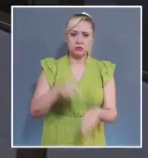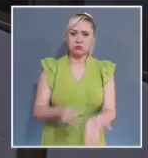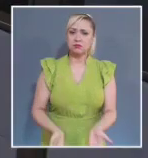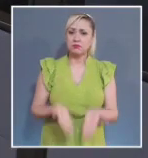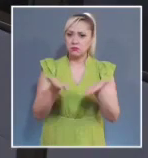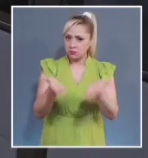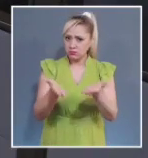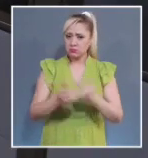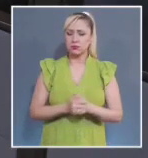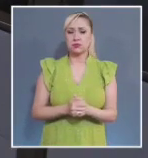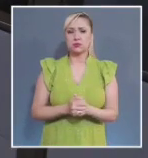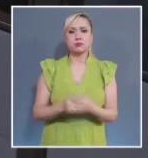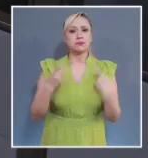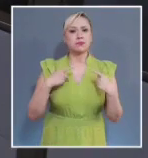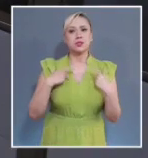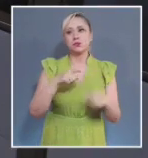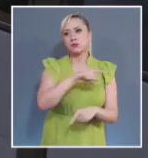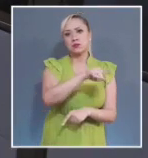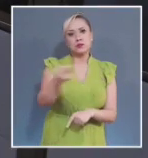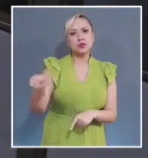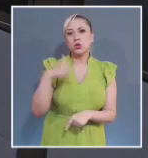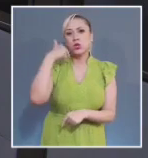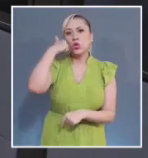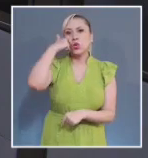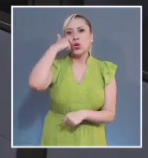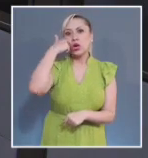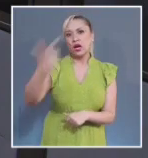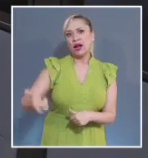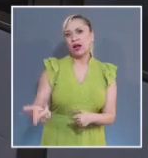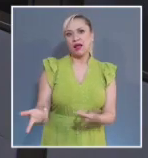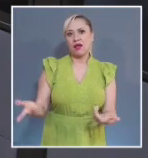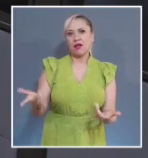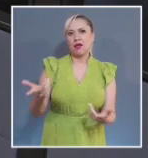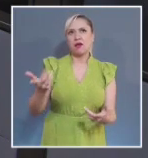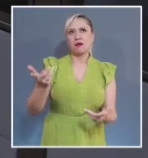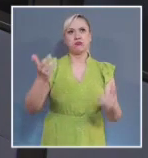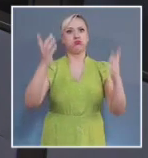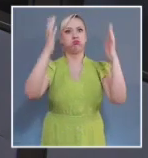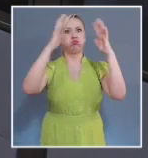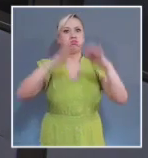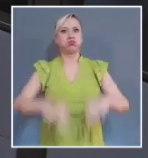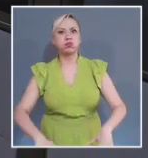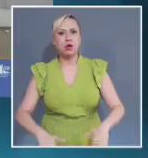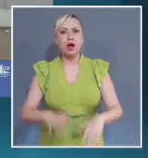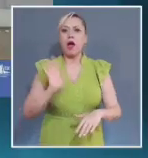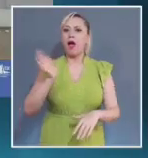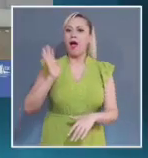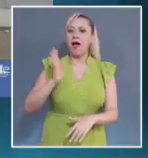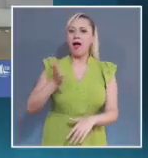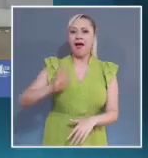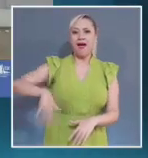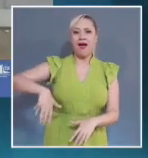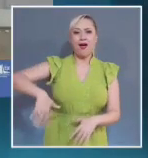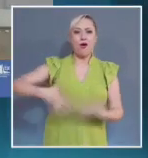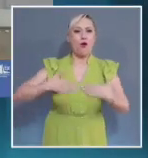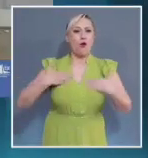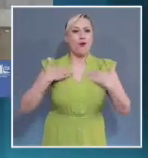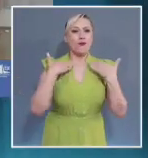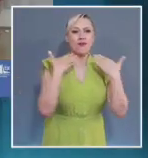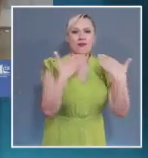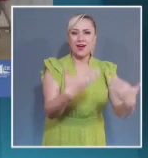indicó, no quiere que se erosione la confianza, que se debe fortalecer a las instituciones para que las autoridades